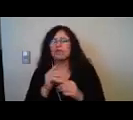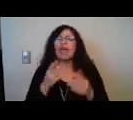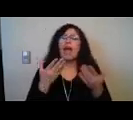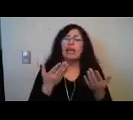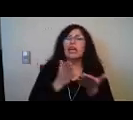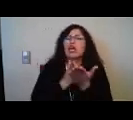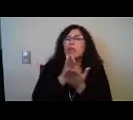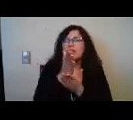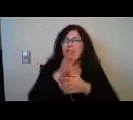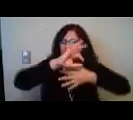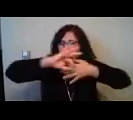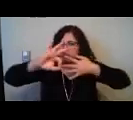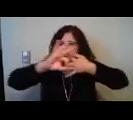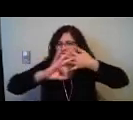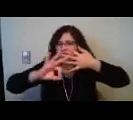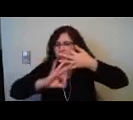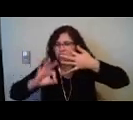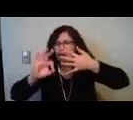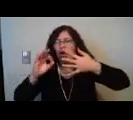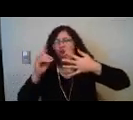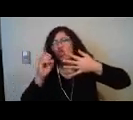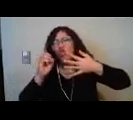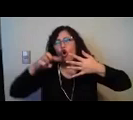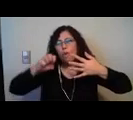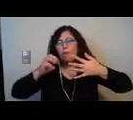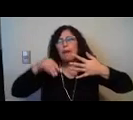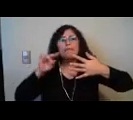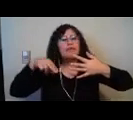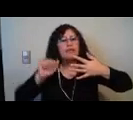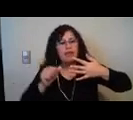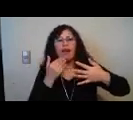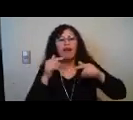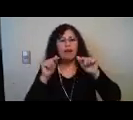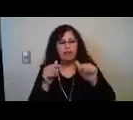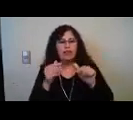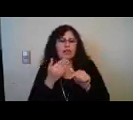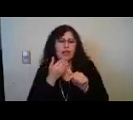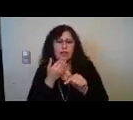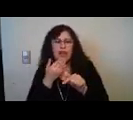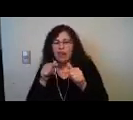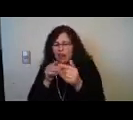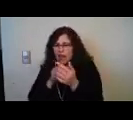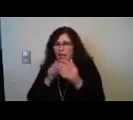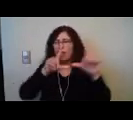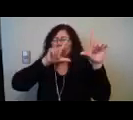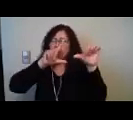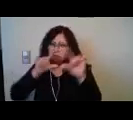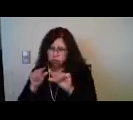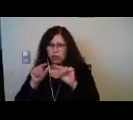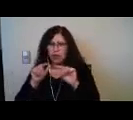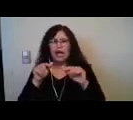déficit de dopamina, ¿cierto? En el circuito que se llama nigroestriado, ¿ya? Que en el fondo